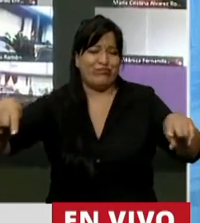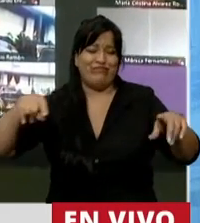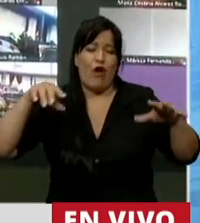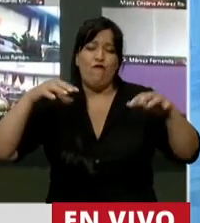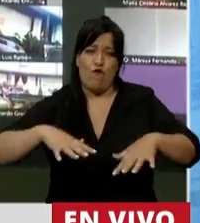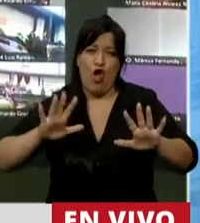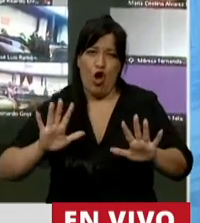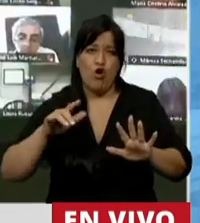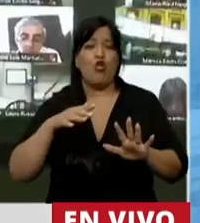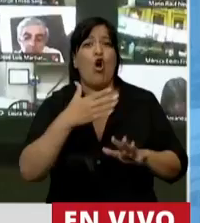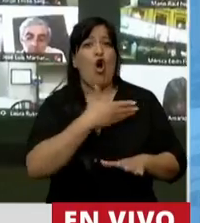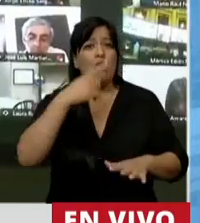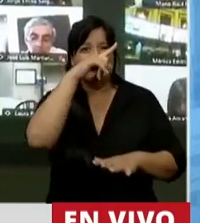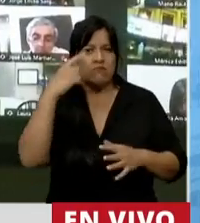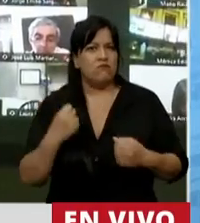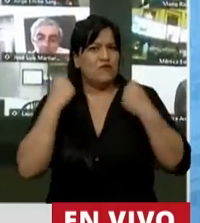lamentablemente están muchos de ustedes.